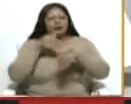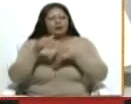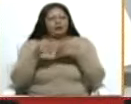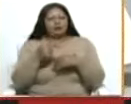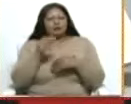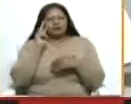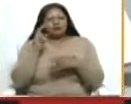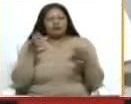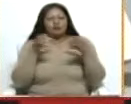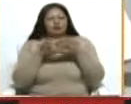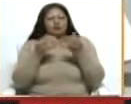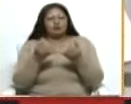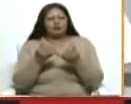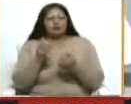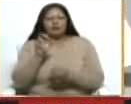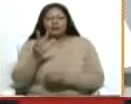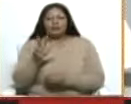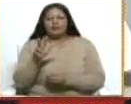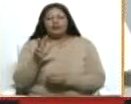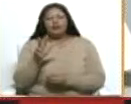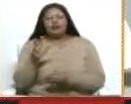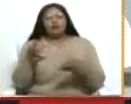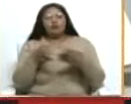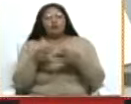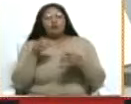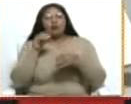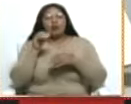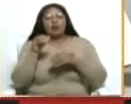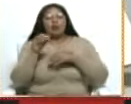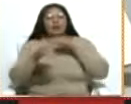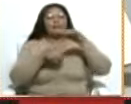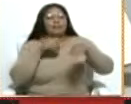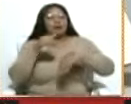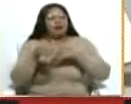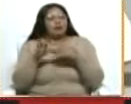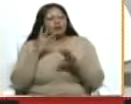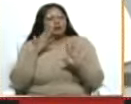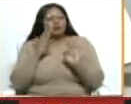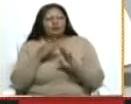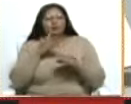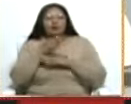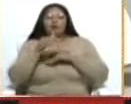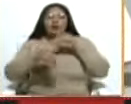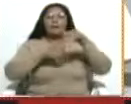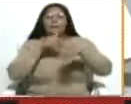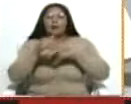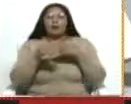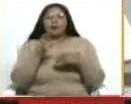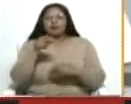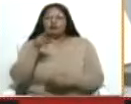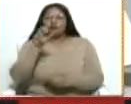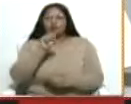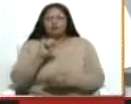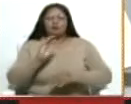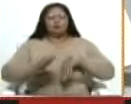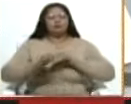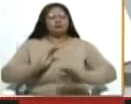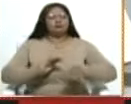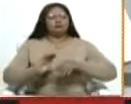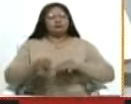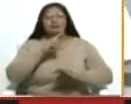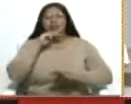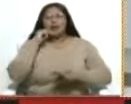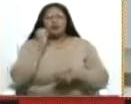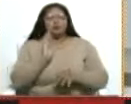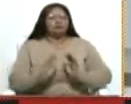estas agrupaciones en las playas. Eso también pudiera ser un valor agregado. Tú vas a una playa de estas de chuspa donde hay un tambor tan sabroso,